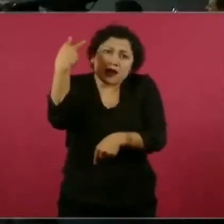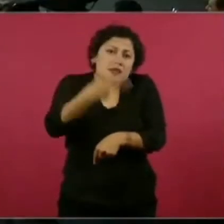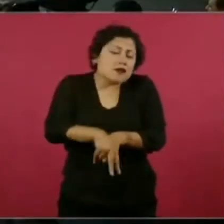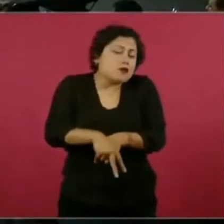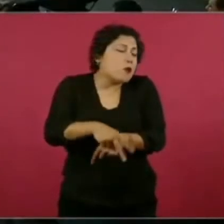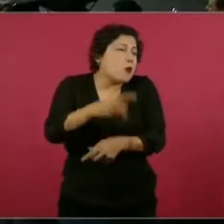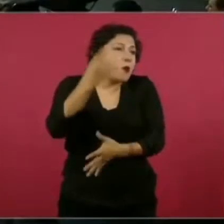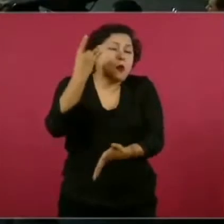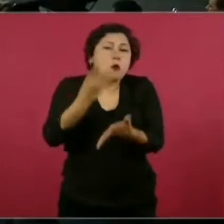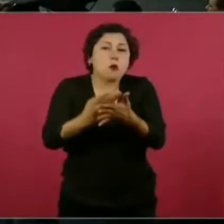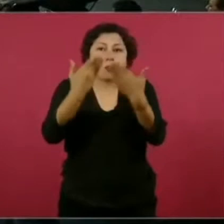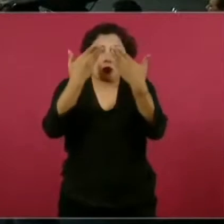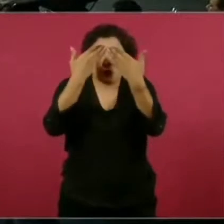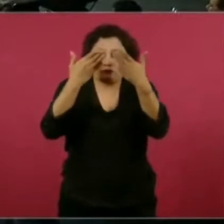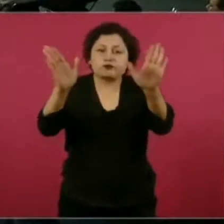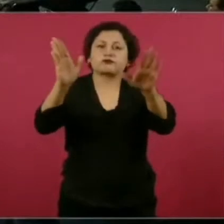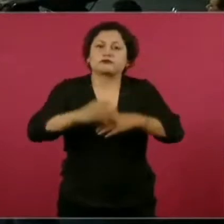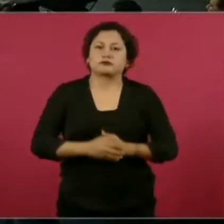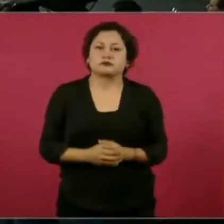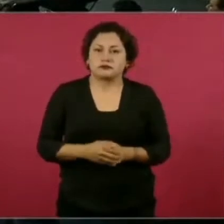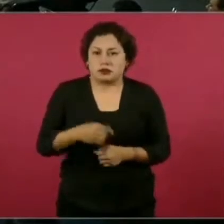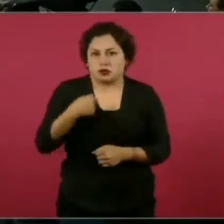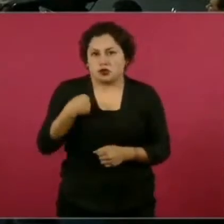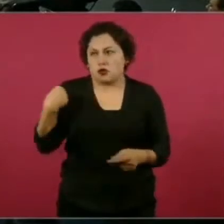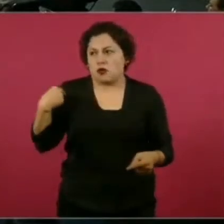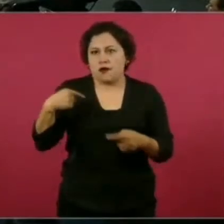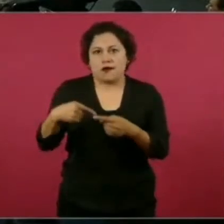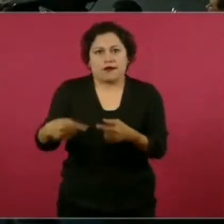Nos sometieron